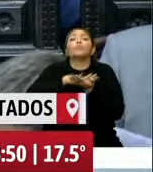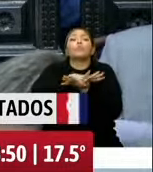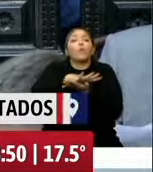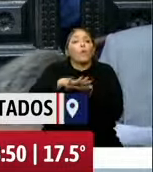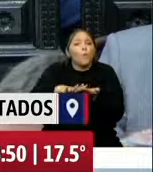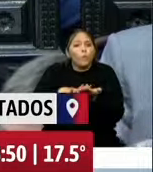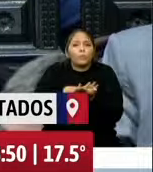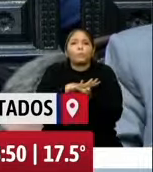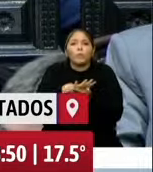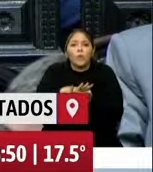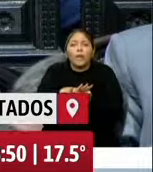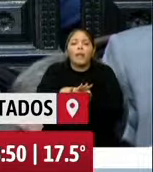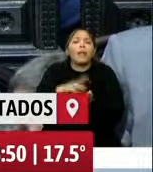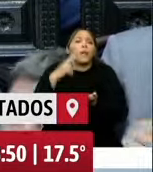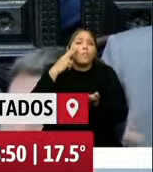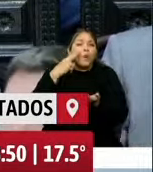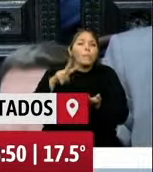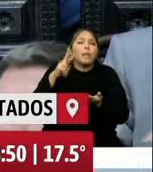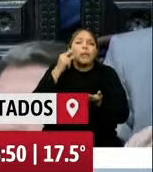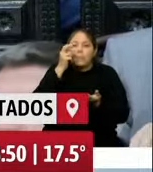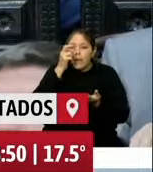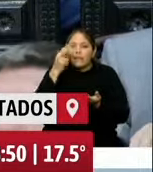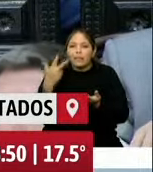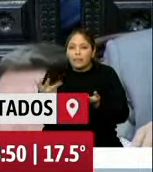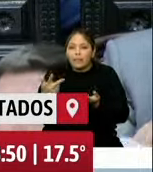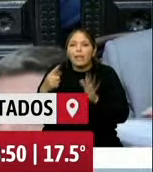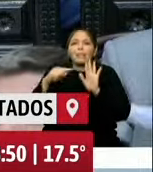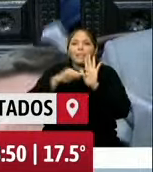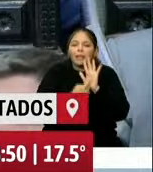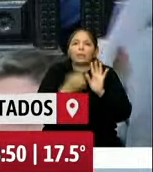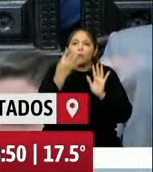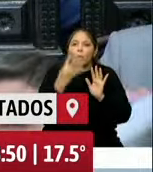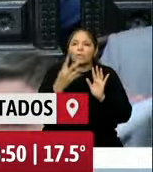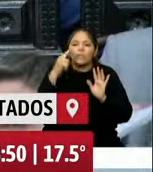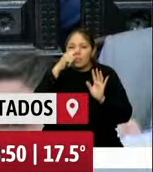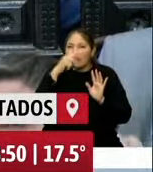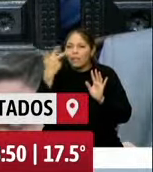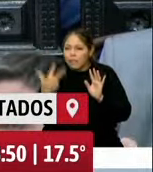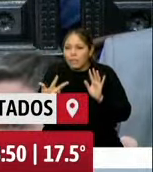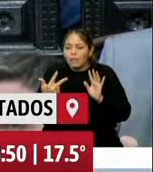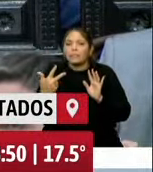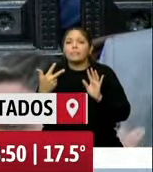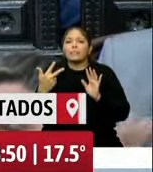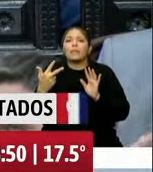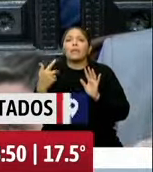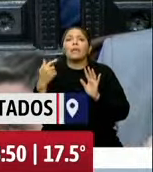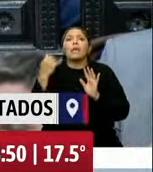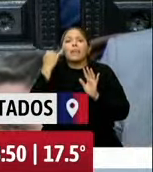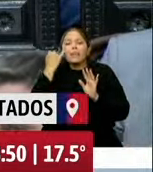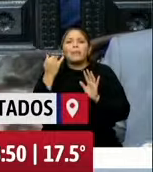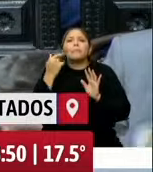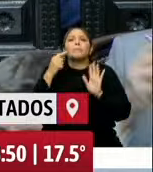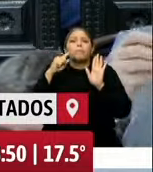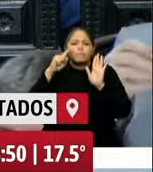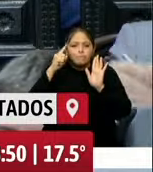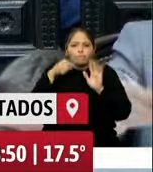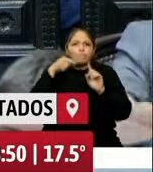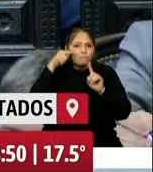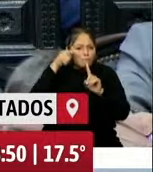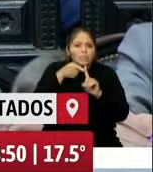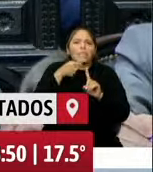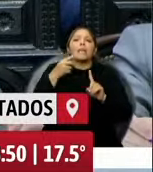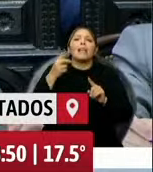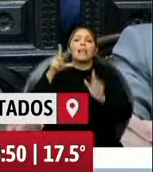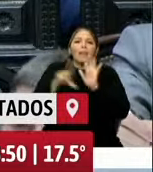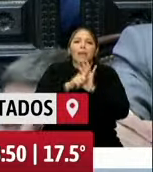muchos sí sí no no tenía mucho más margen también eh mi ley para conseguir los objetivos que estaba eh proponiendo